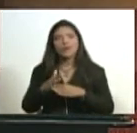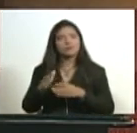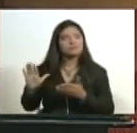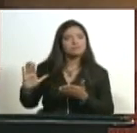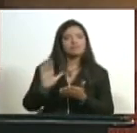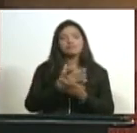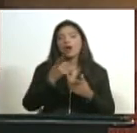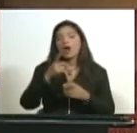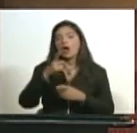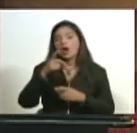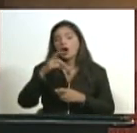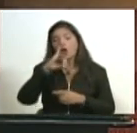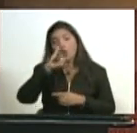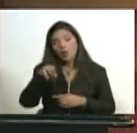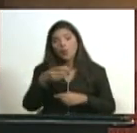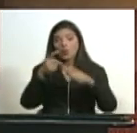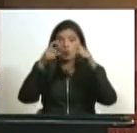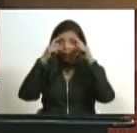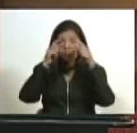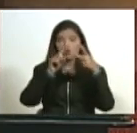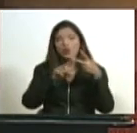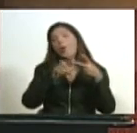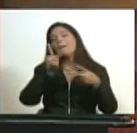Julio Borges y compañía y Pedro Carmona Estanga.